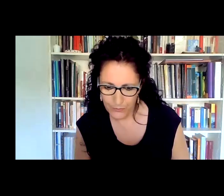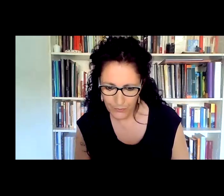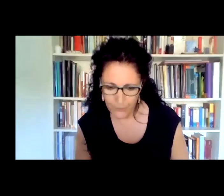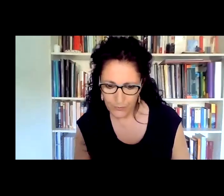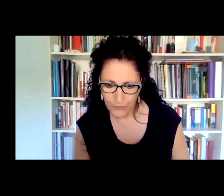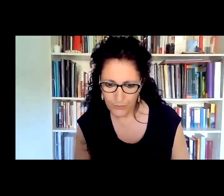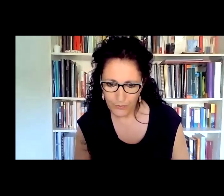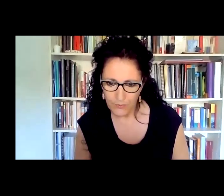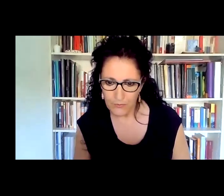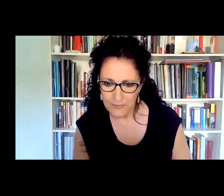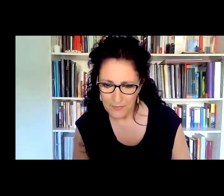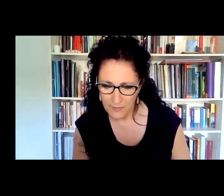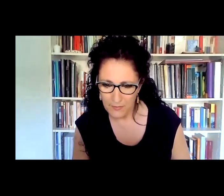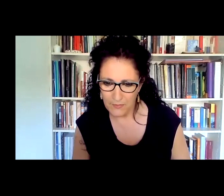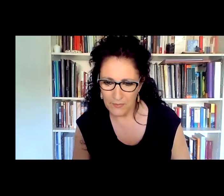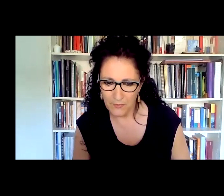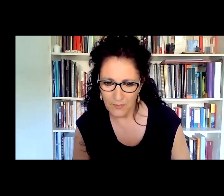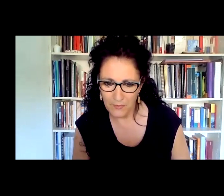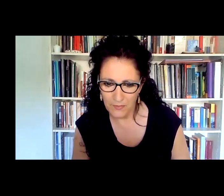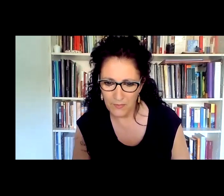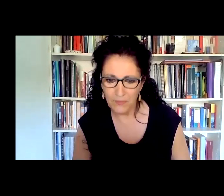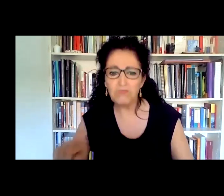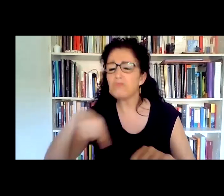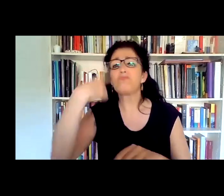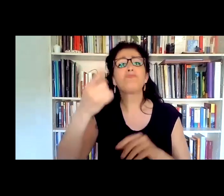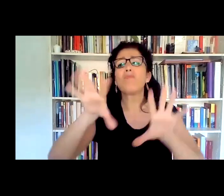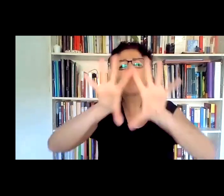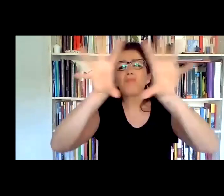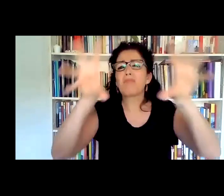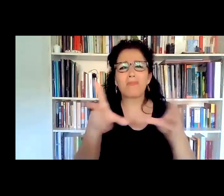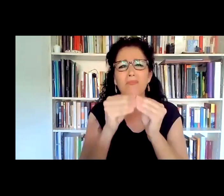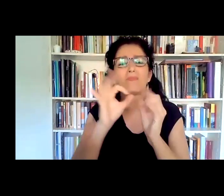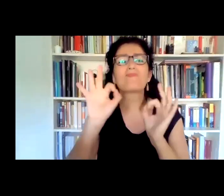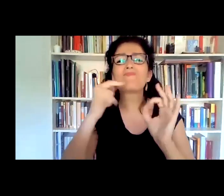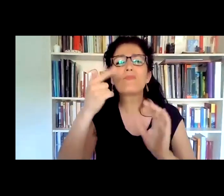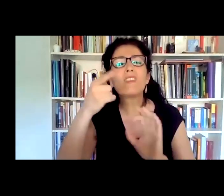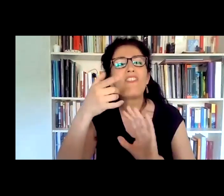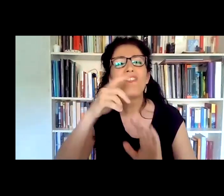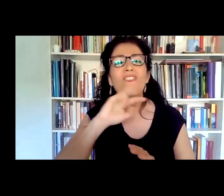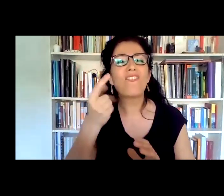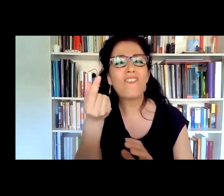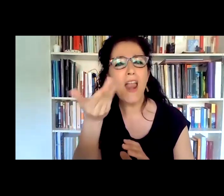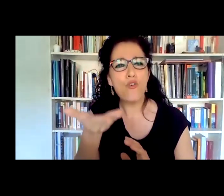haber esos cambios dentro del sistema educativo en la educación de niños y niñas sordos.